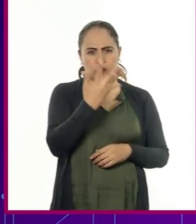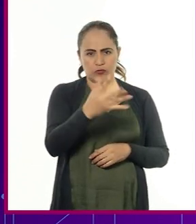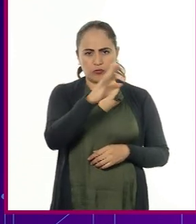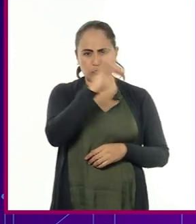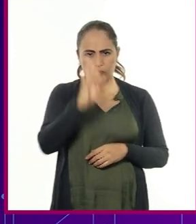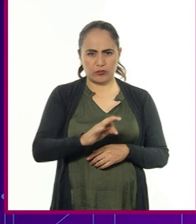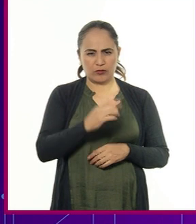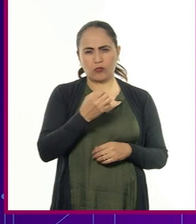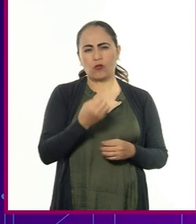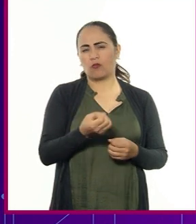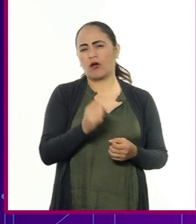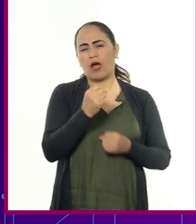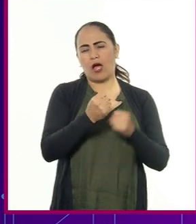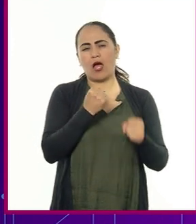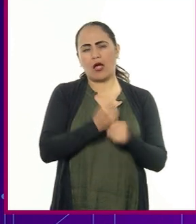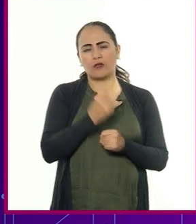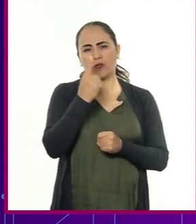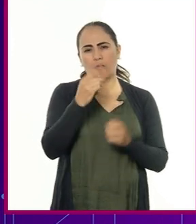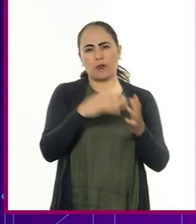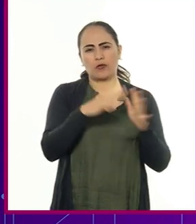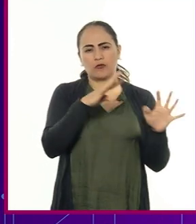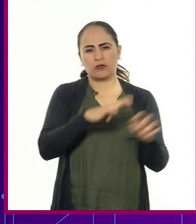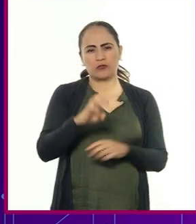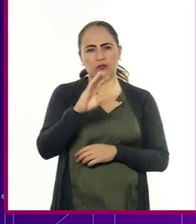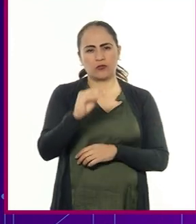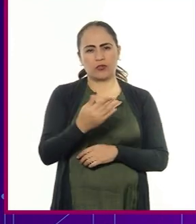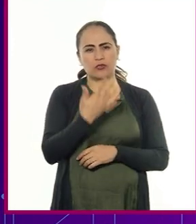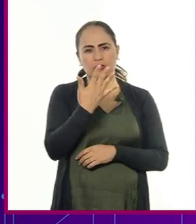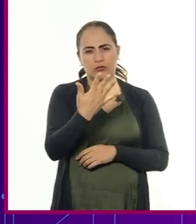en 1995 hasta el